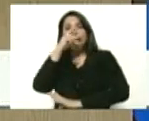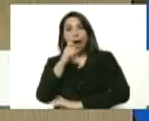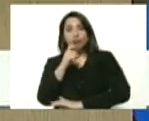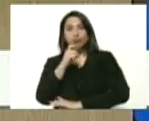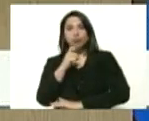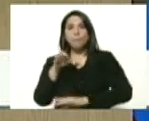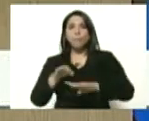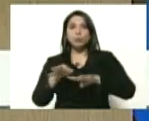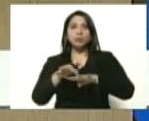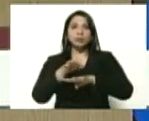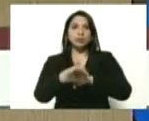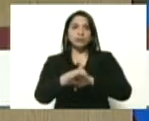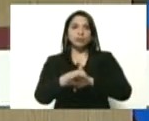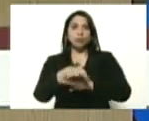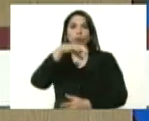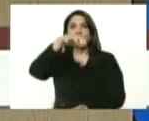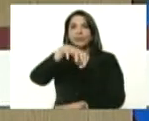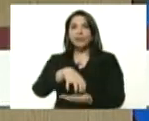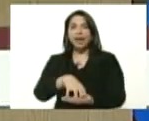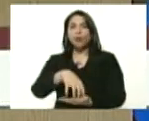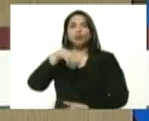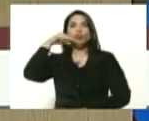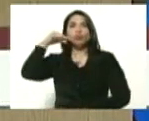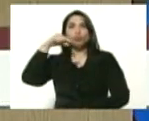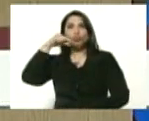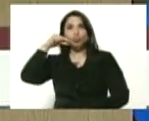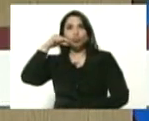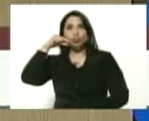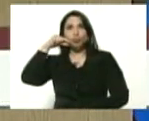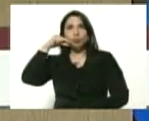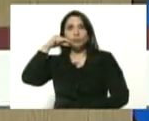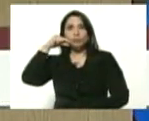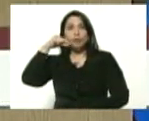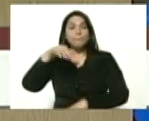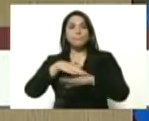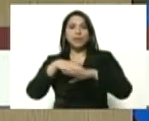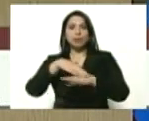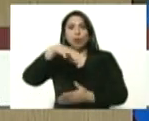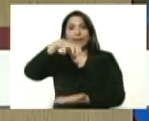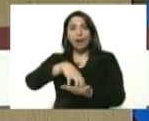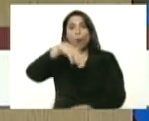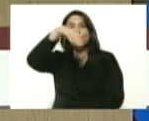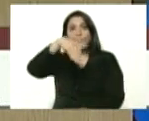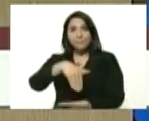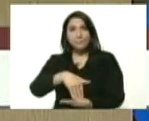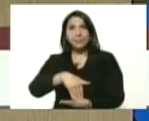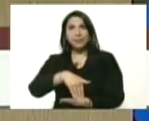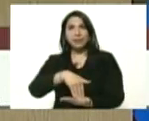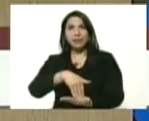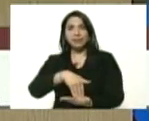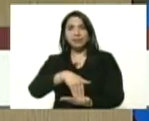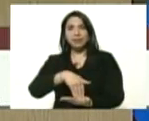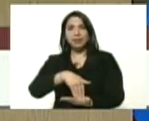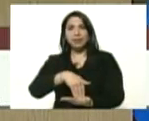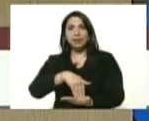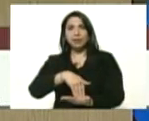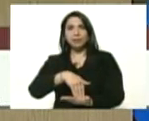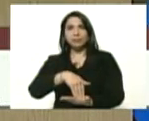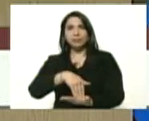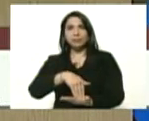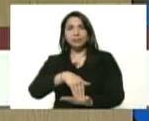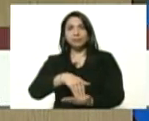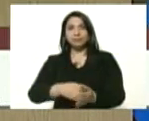del municipio del estado Sucre, municipio Sucre, aun cuando se llama igual que el municipio del estado Miranda, esto es en el estado